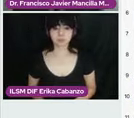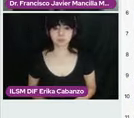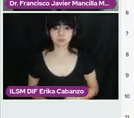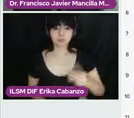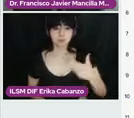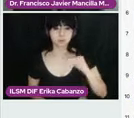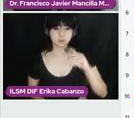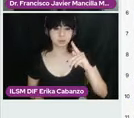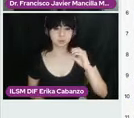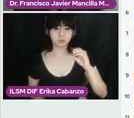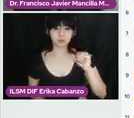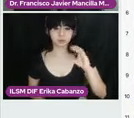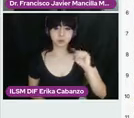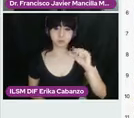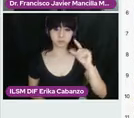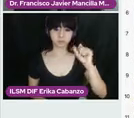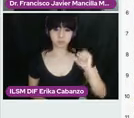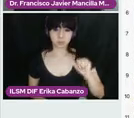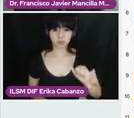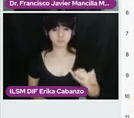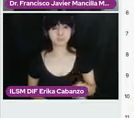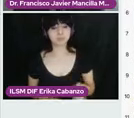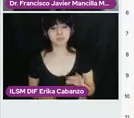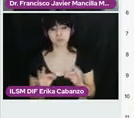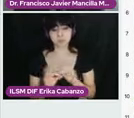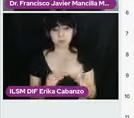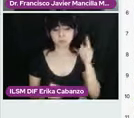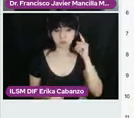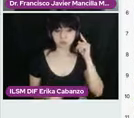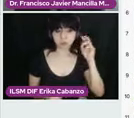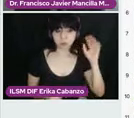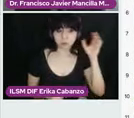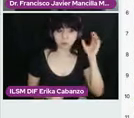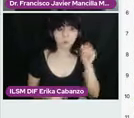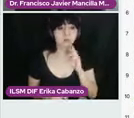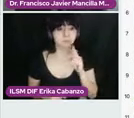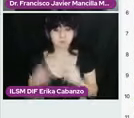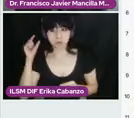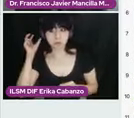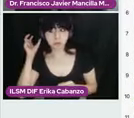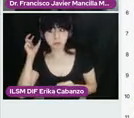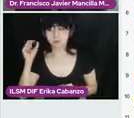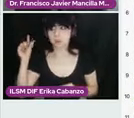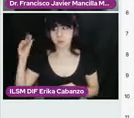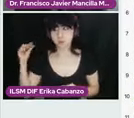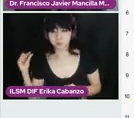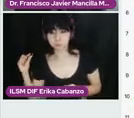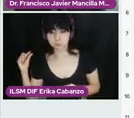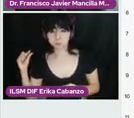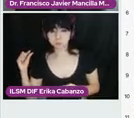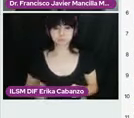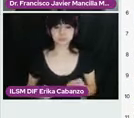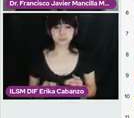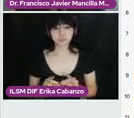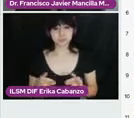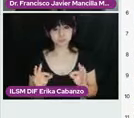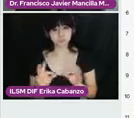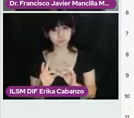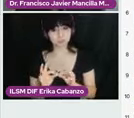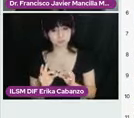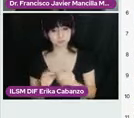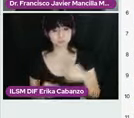un oído que con otro, cobra especial importancia. Aunque la mayoría de estas pérdidas pueden ser virales, hay un porcentaje de